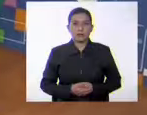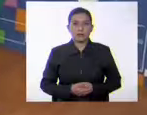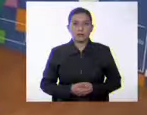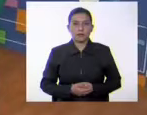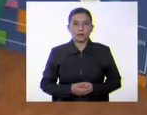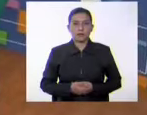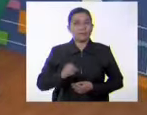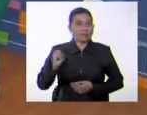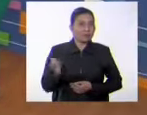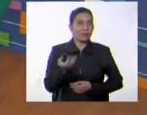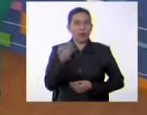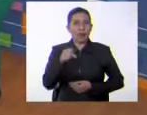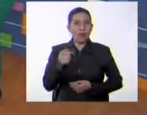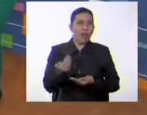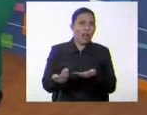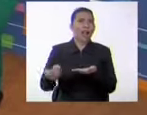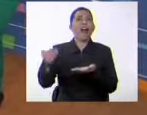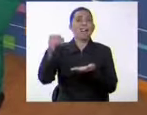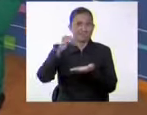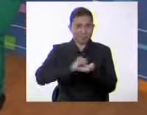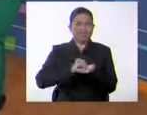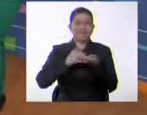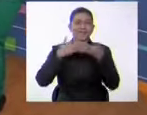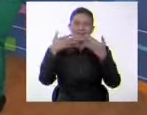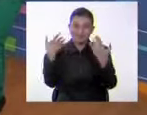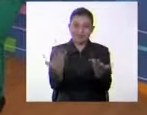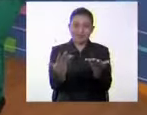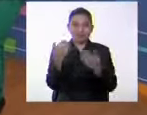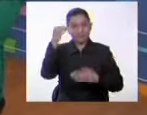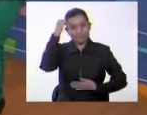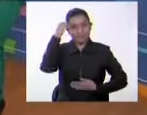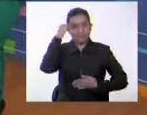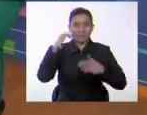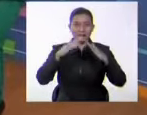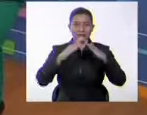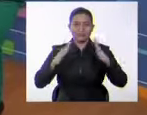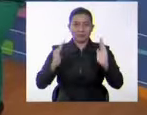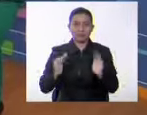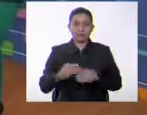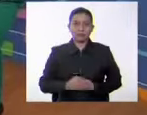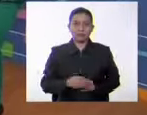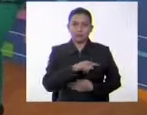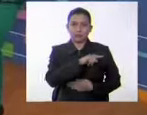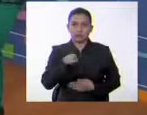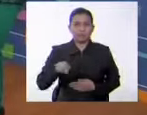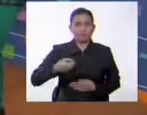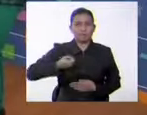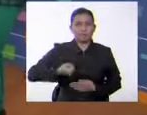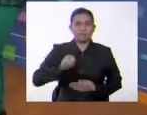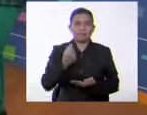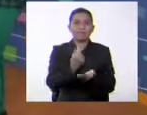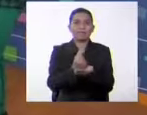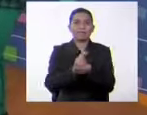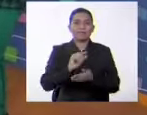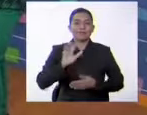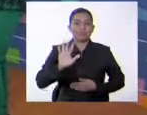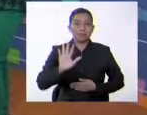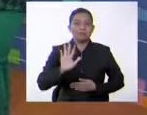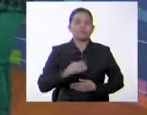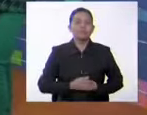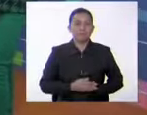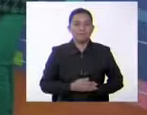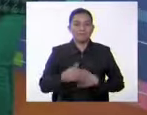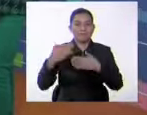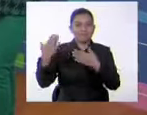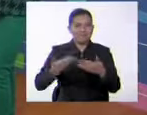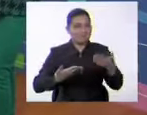Y nuevamente nos encontramos en su espacio Aprendamos en Casa. Chicos de quinto grado, sean todos bienvenidos y bienvenidas.